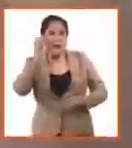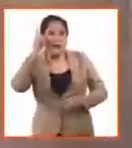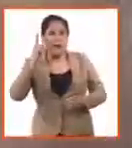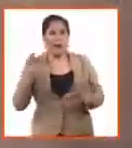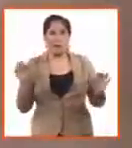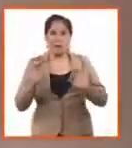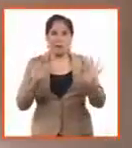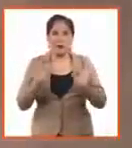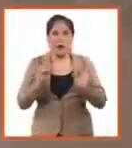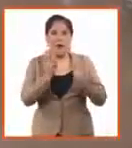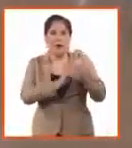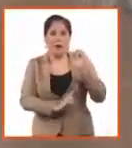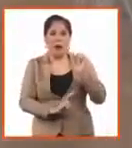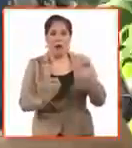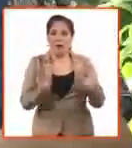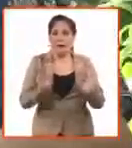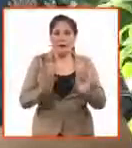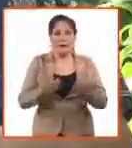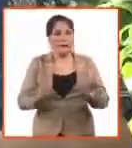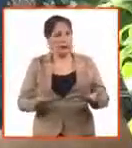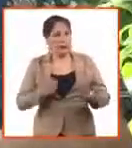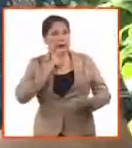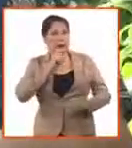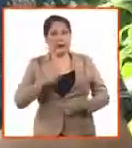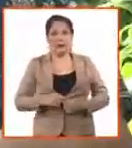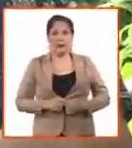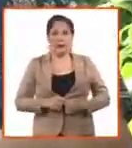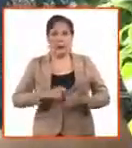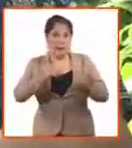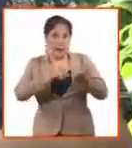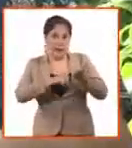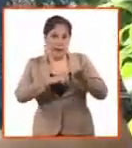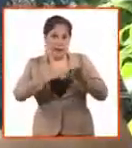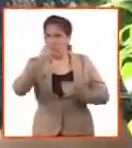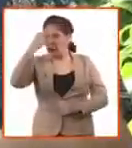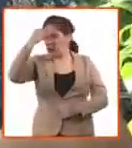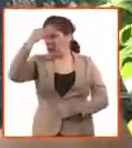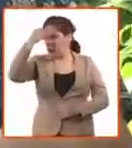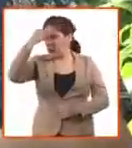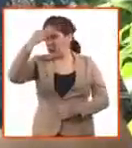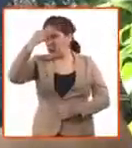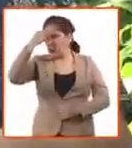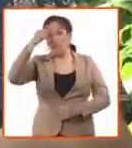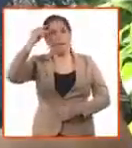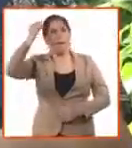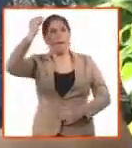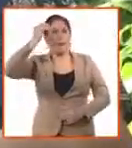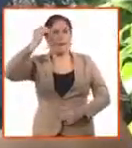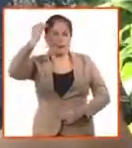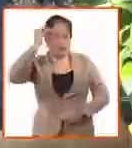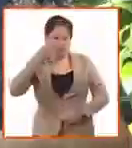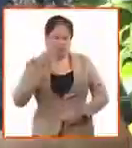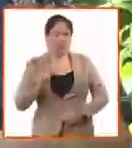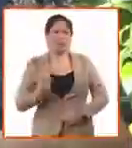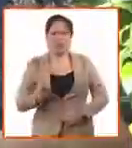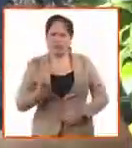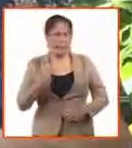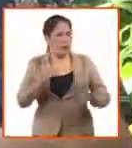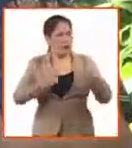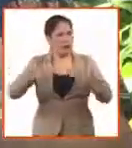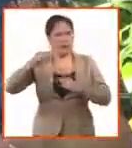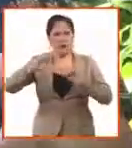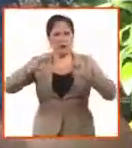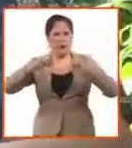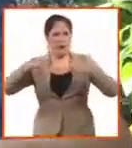de lo que cuesta una sociedad socialista para mí nos marca una más serie de principios